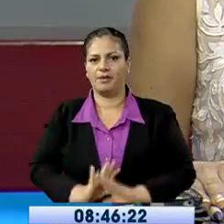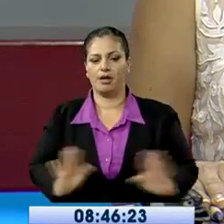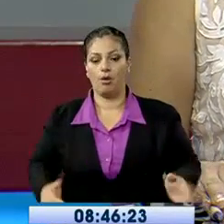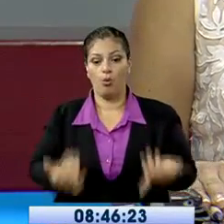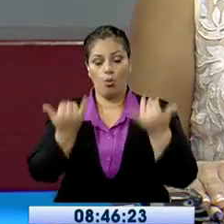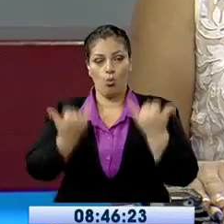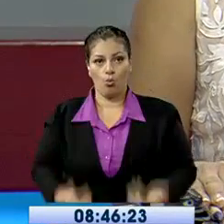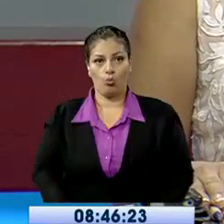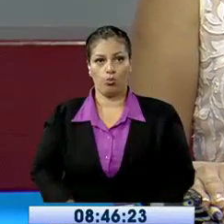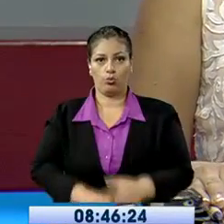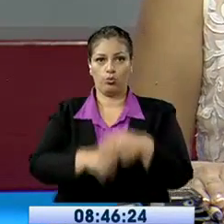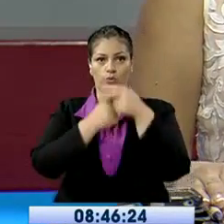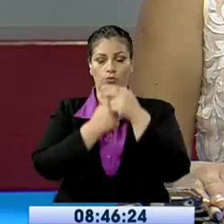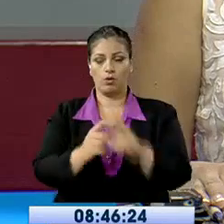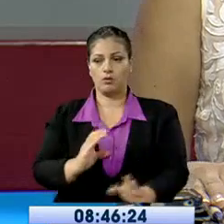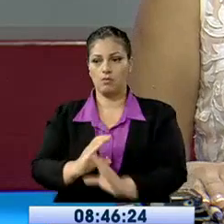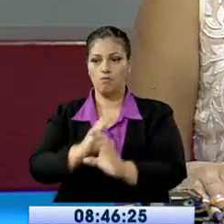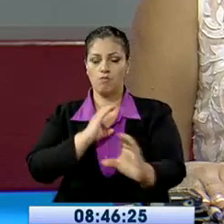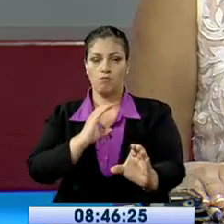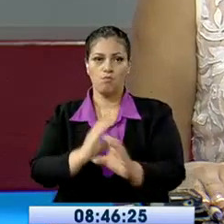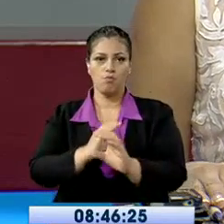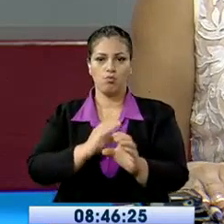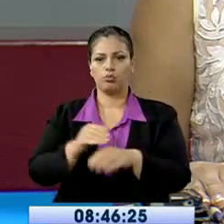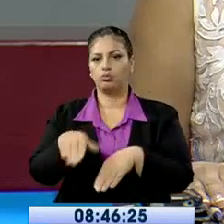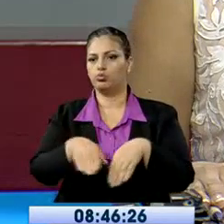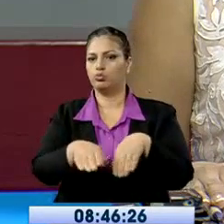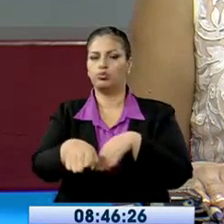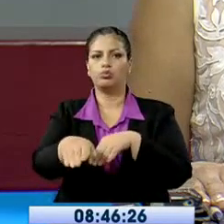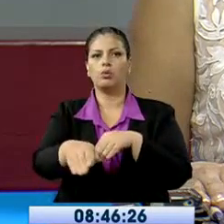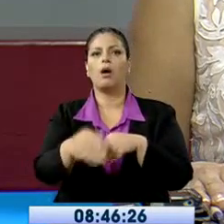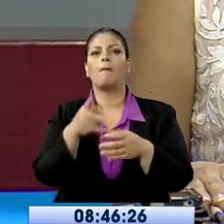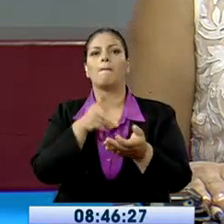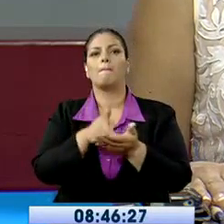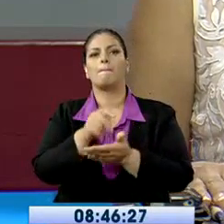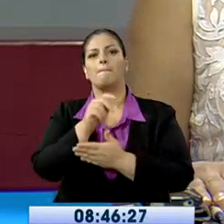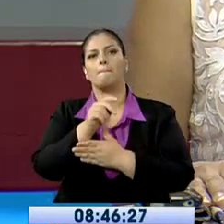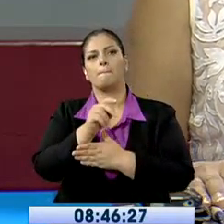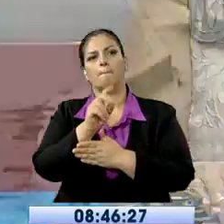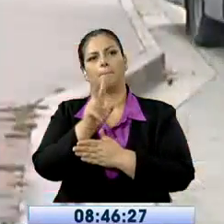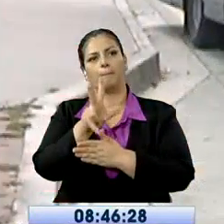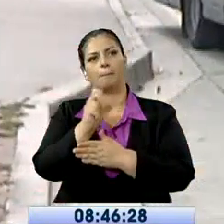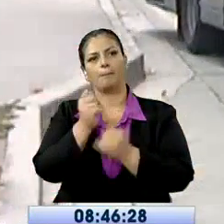aprobaron el proceso podrán cobrar 5 centavos más en el pasaje.